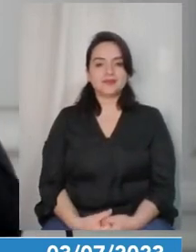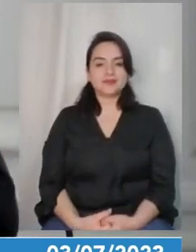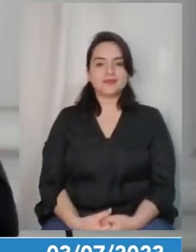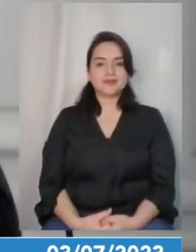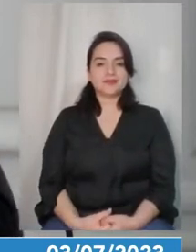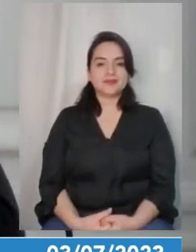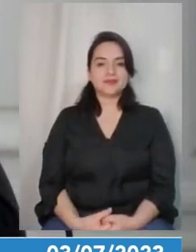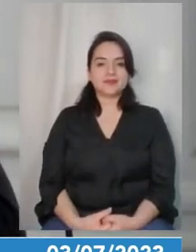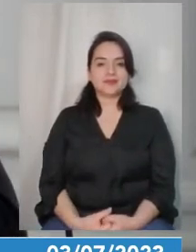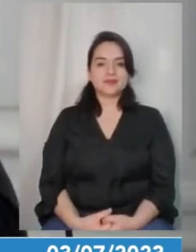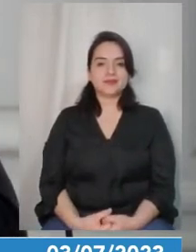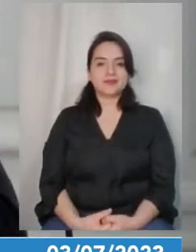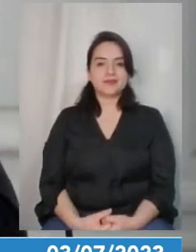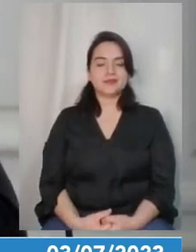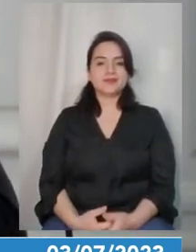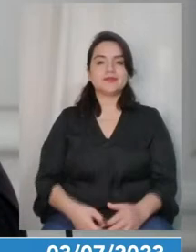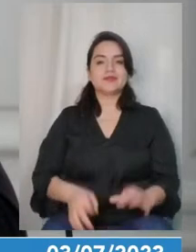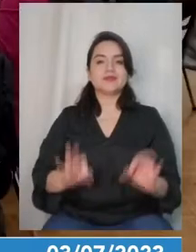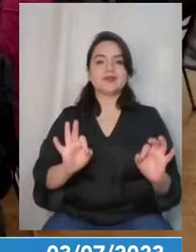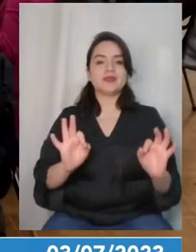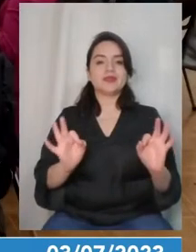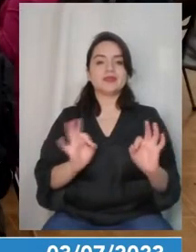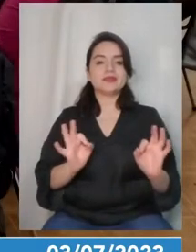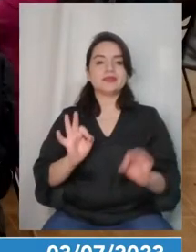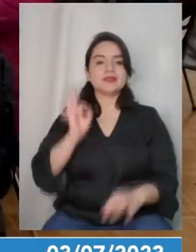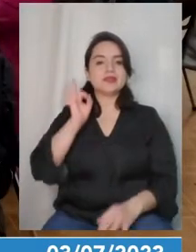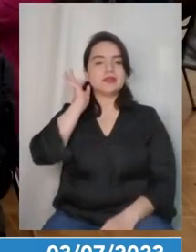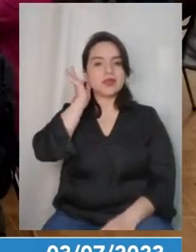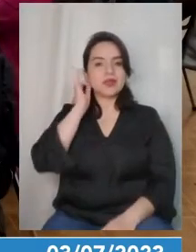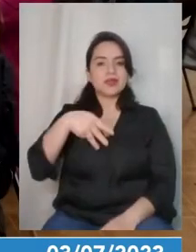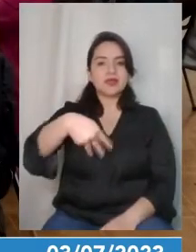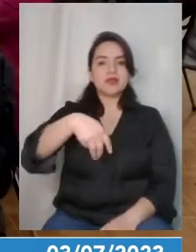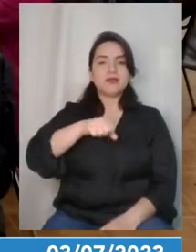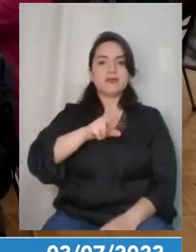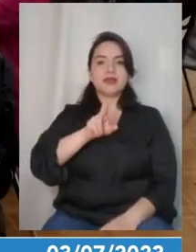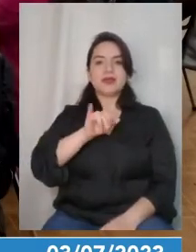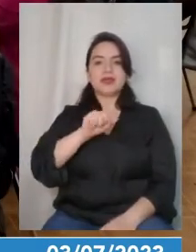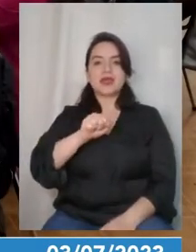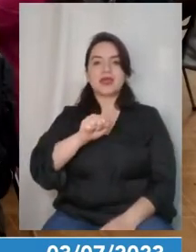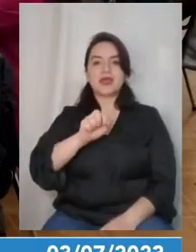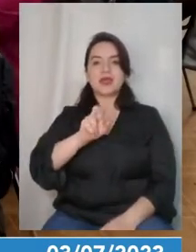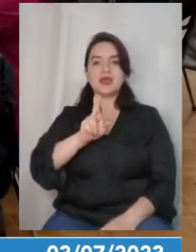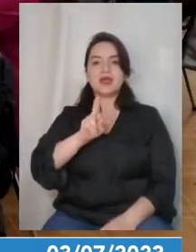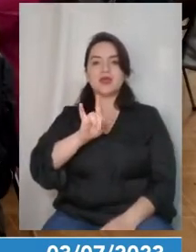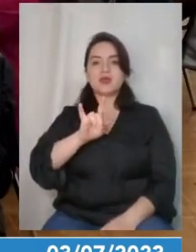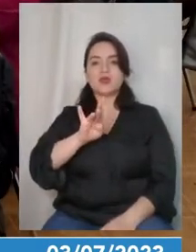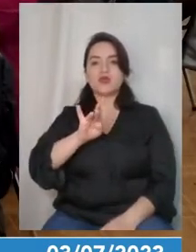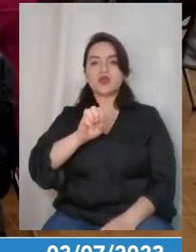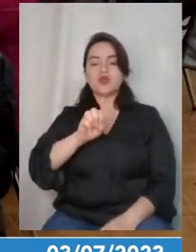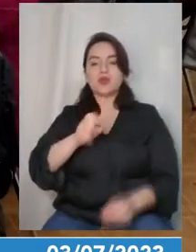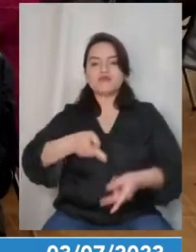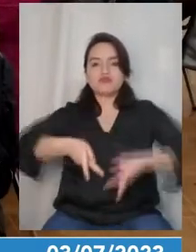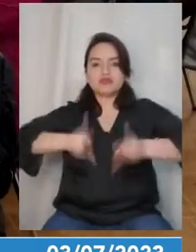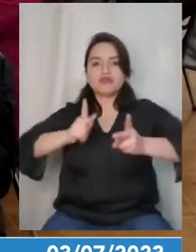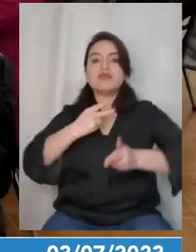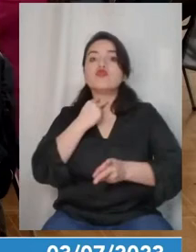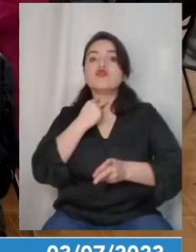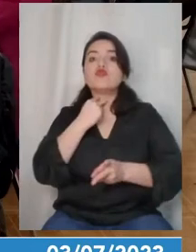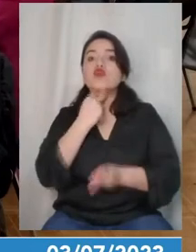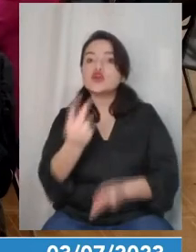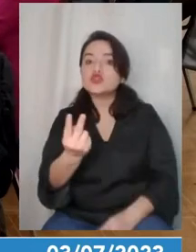Señora María Rubio, si pudiera conectar su audio, por favor, para poder escuchar.